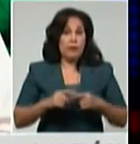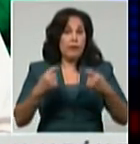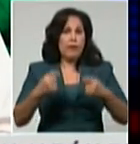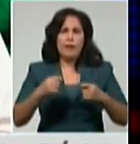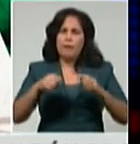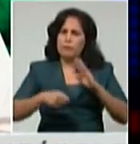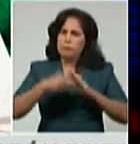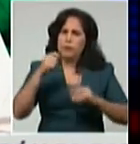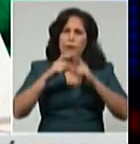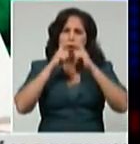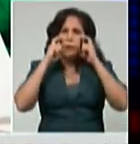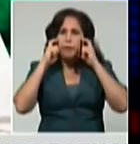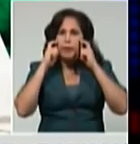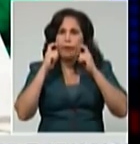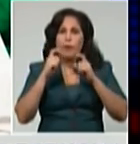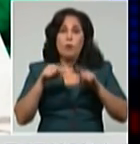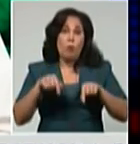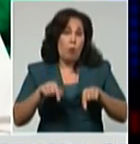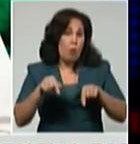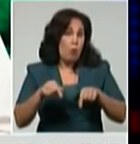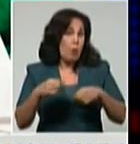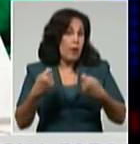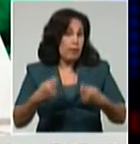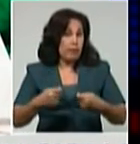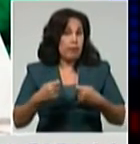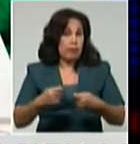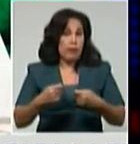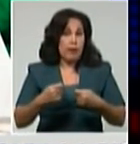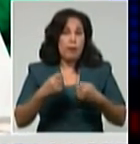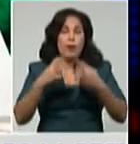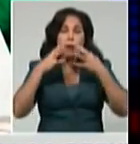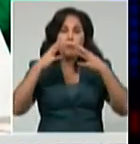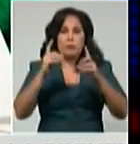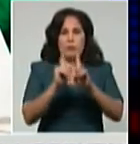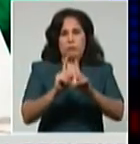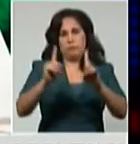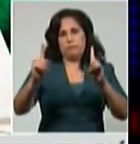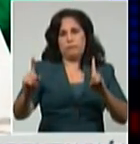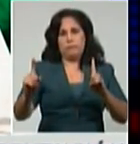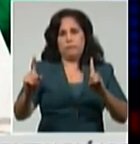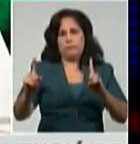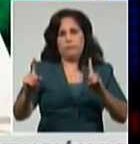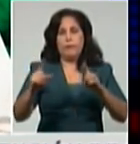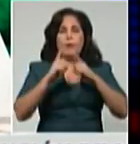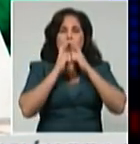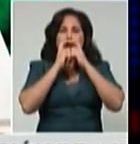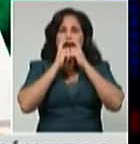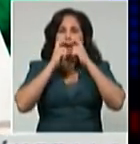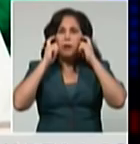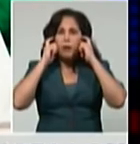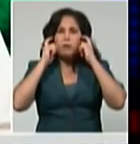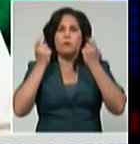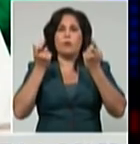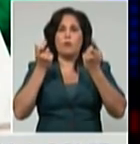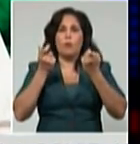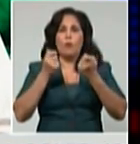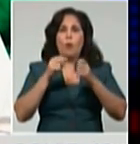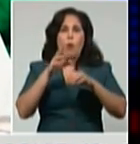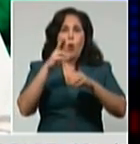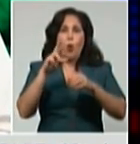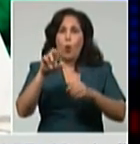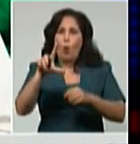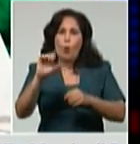la vacuna que tenemos hoy es el distanciamiento, es el nasobuco, las soluciones